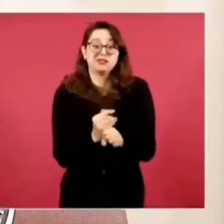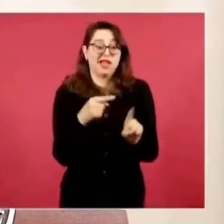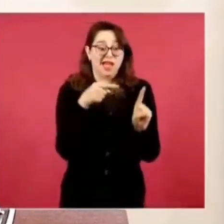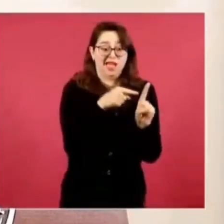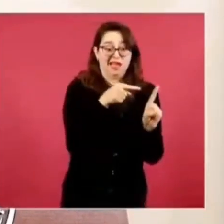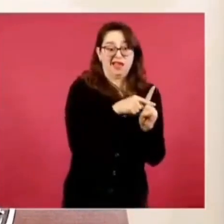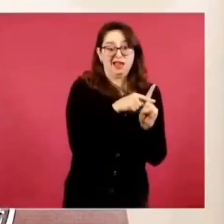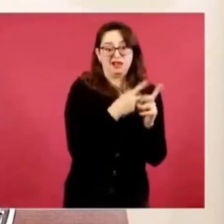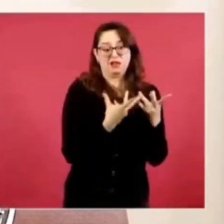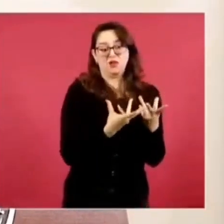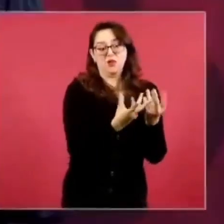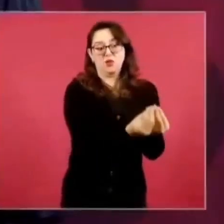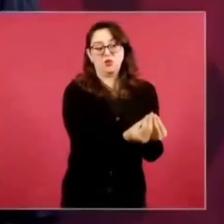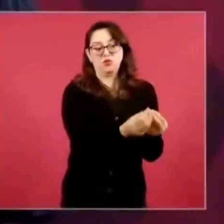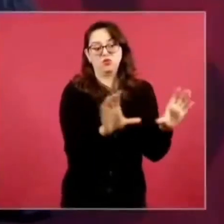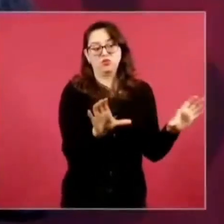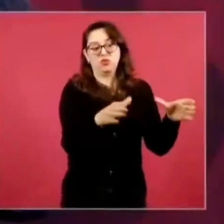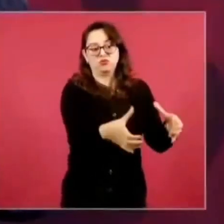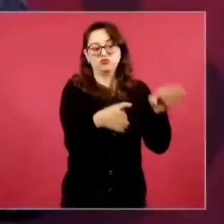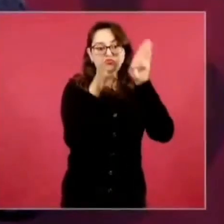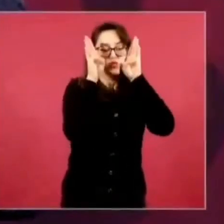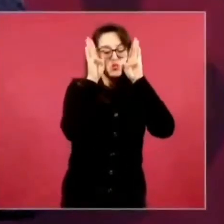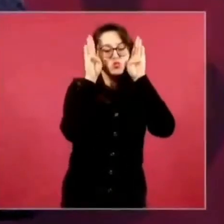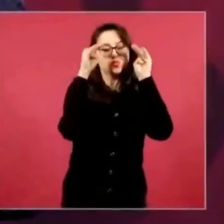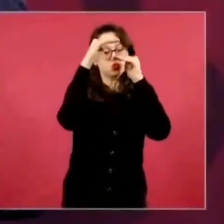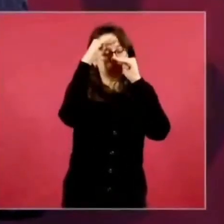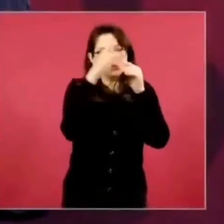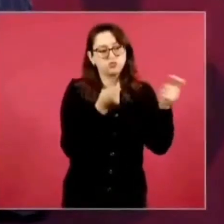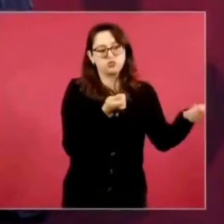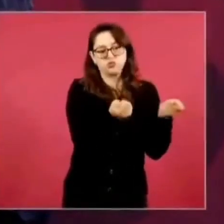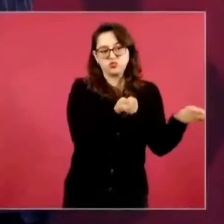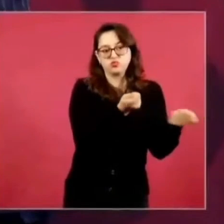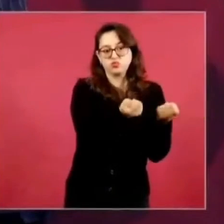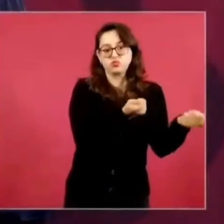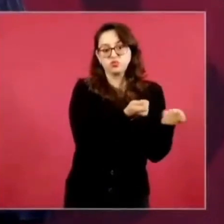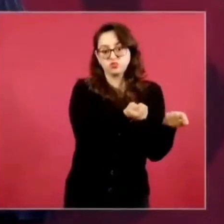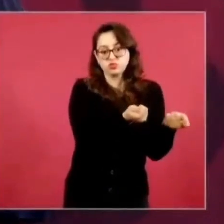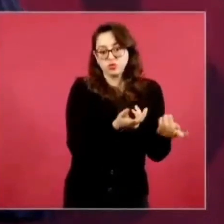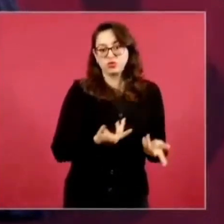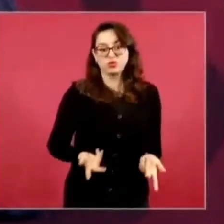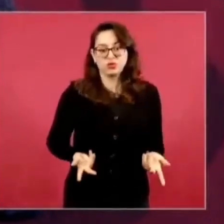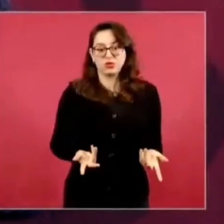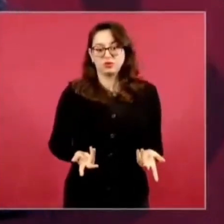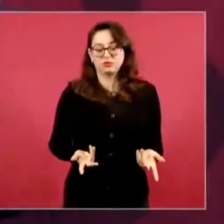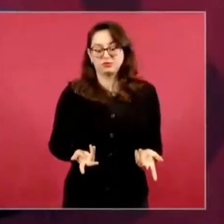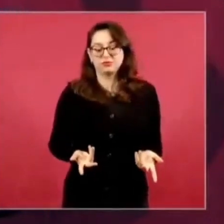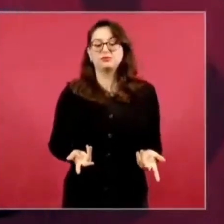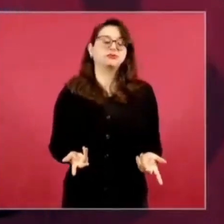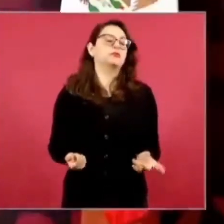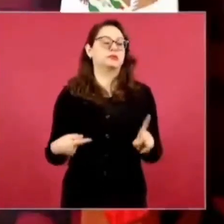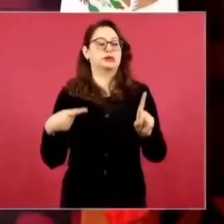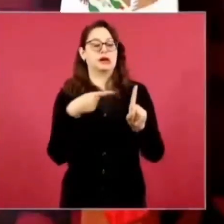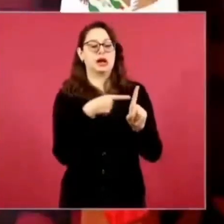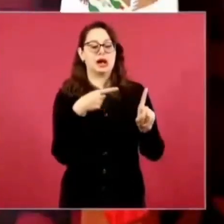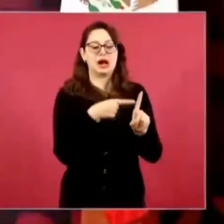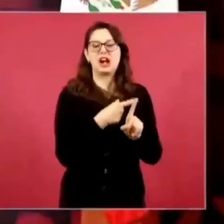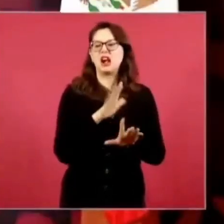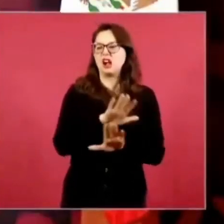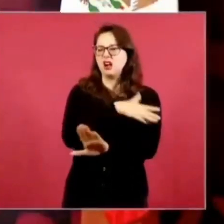llevaba la dirección y era el que acusaba a los maestros de